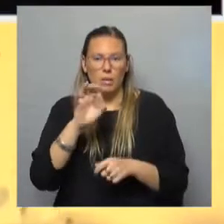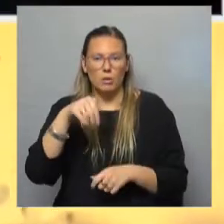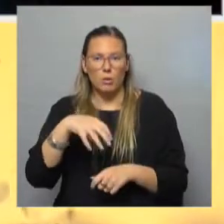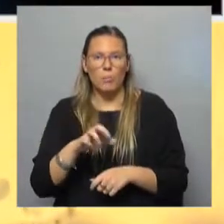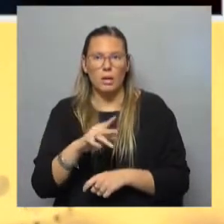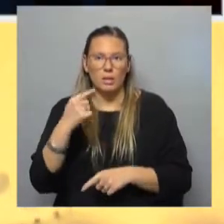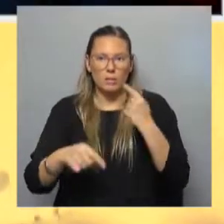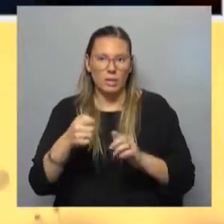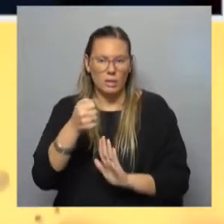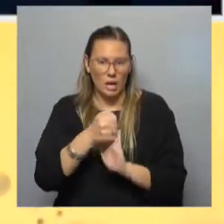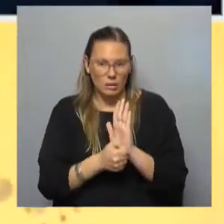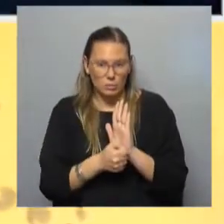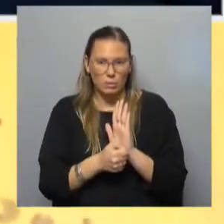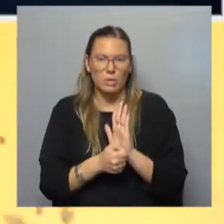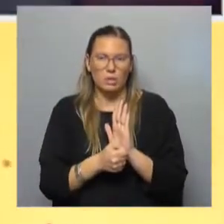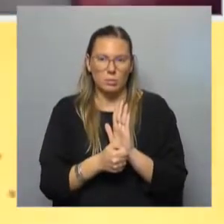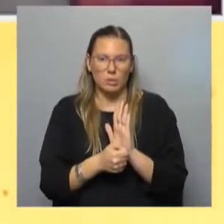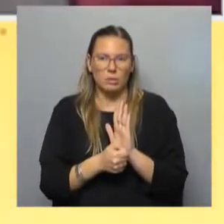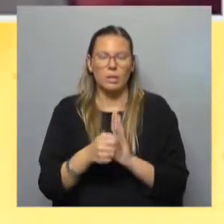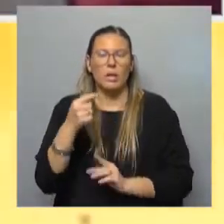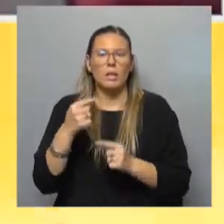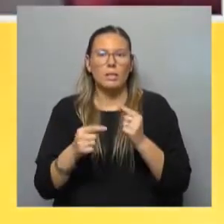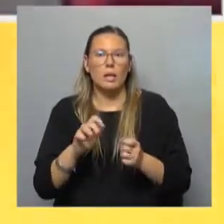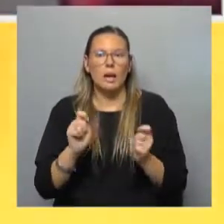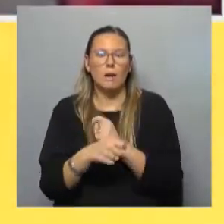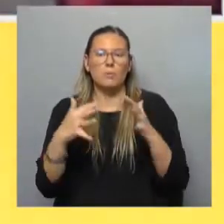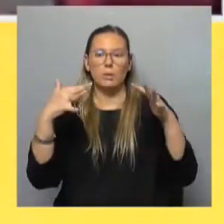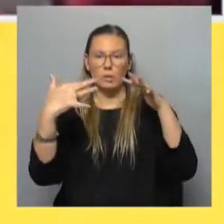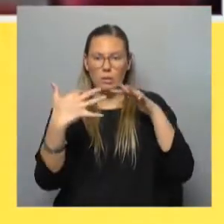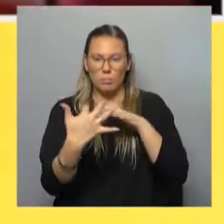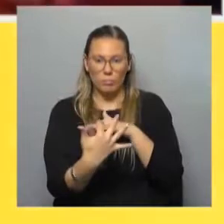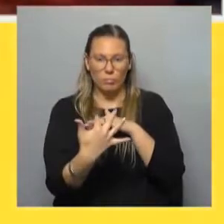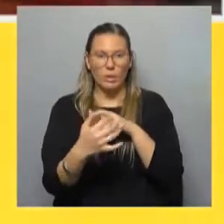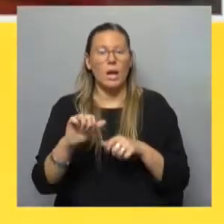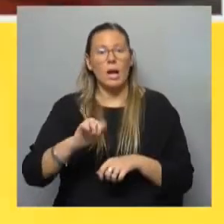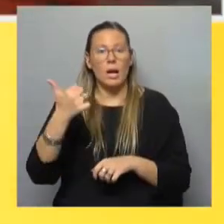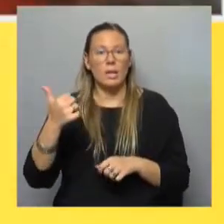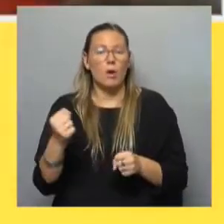de artículos sobre cambio climático con los que ganaron el premio